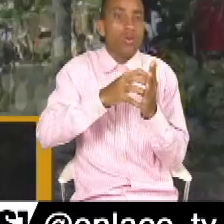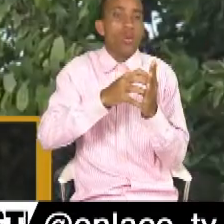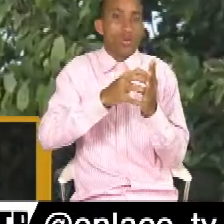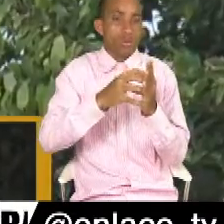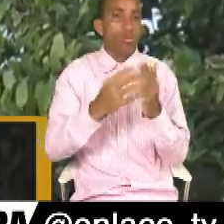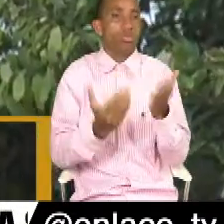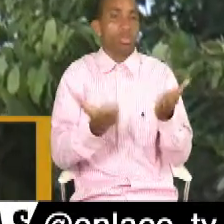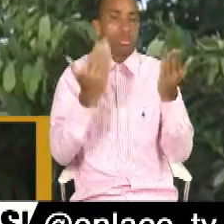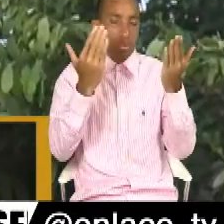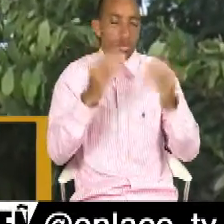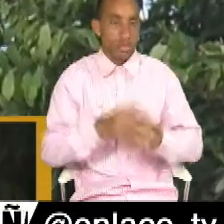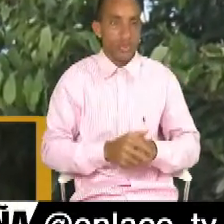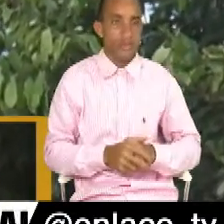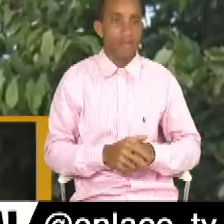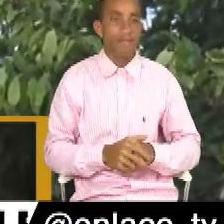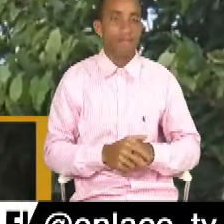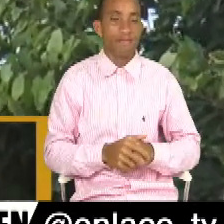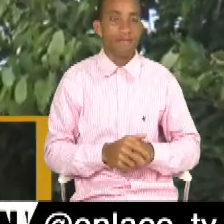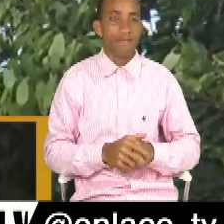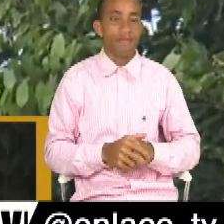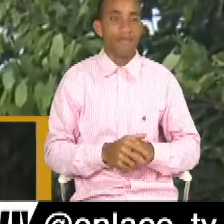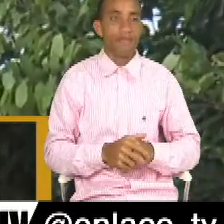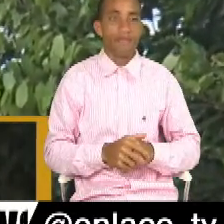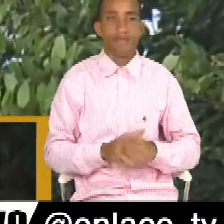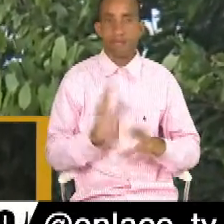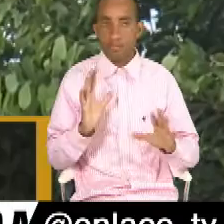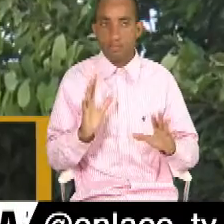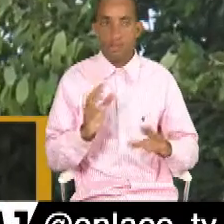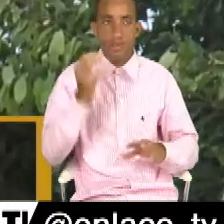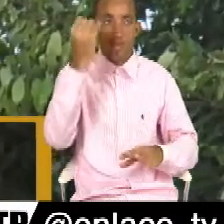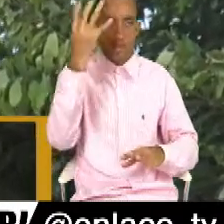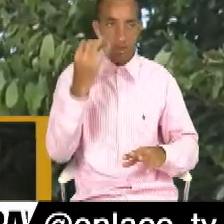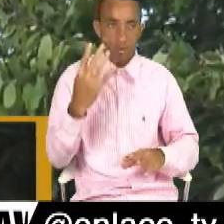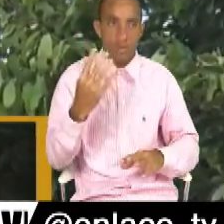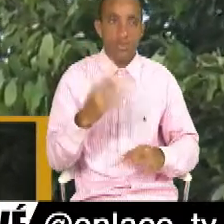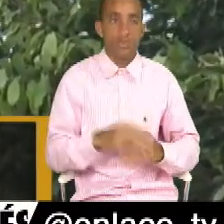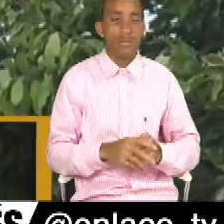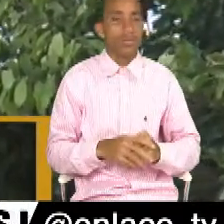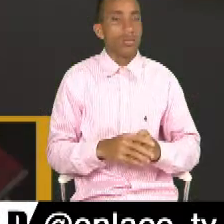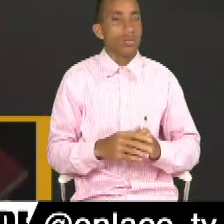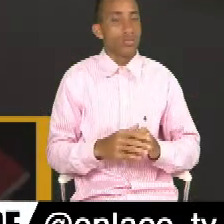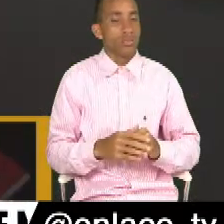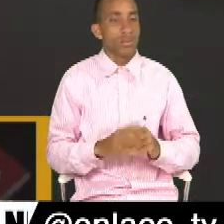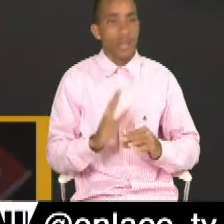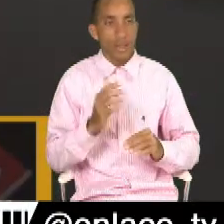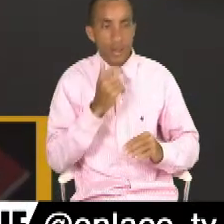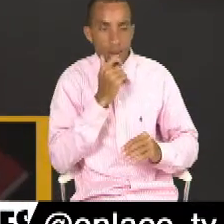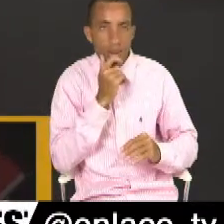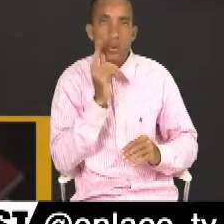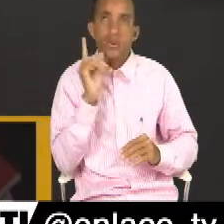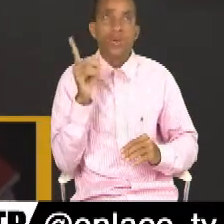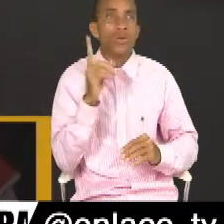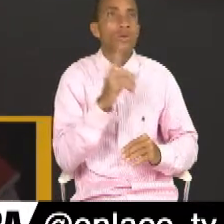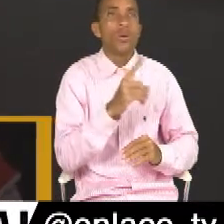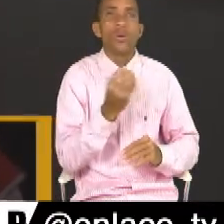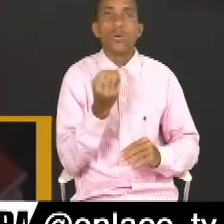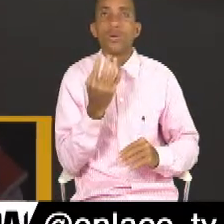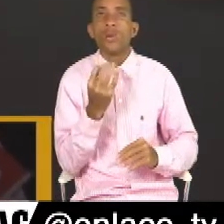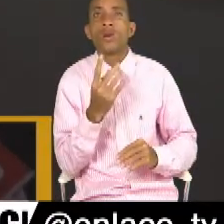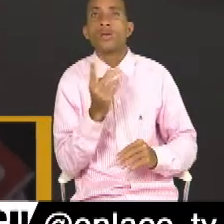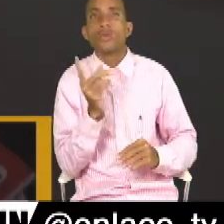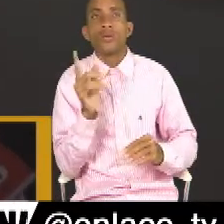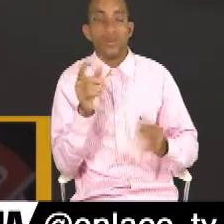a instalar, pues esos semáforos van a, se está haciendo un inventario, por eso es que no hemos comenzado las